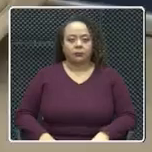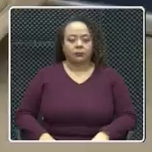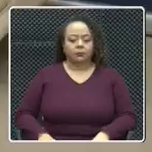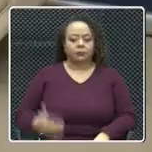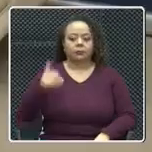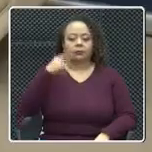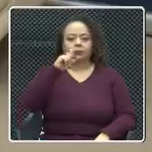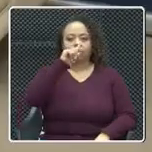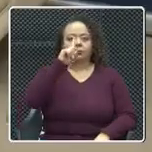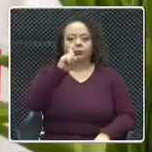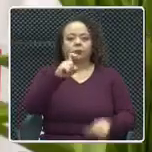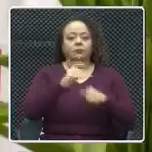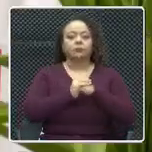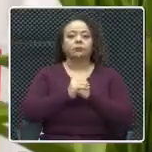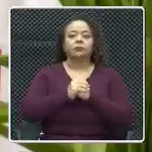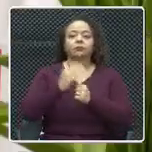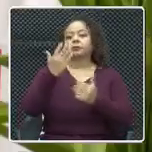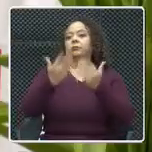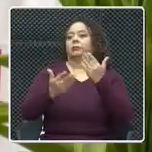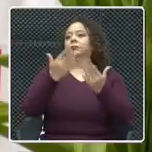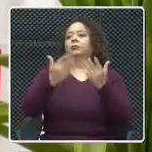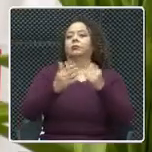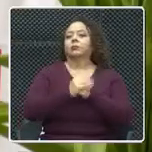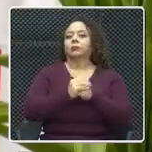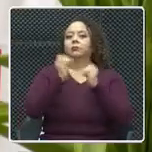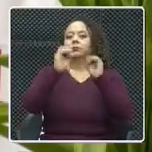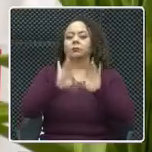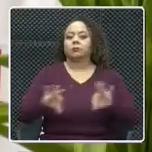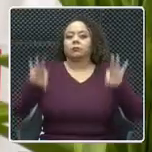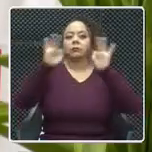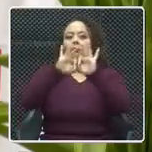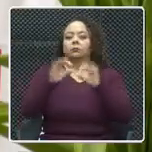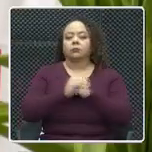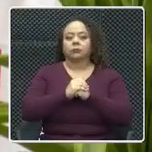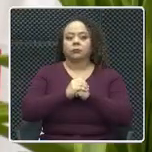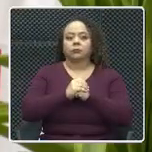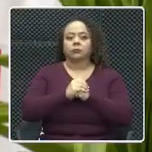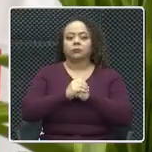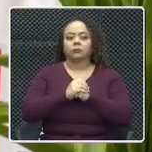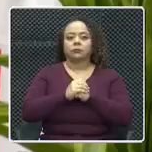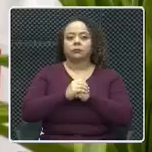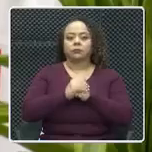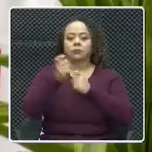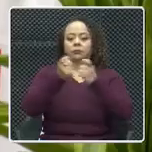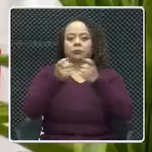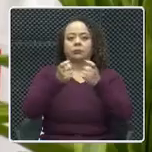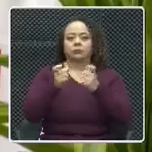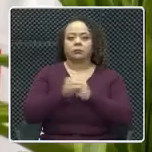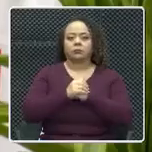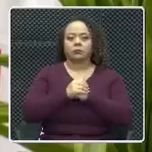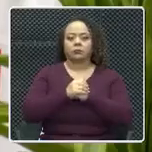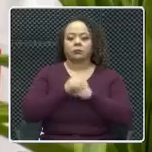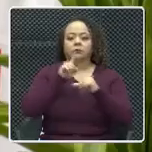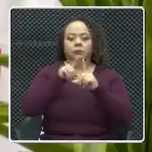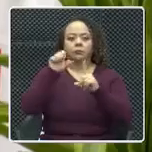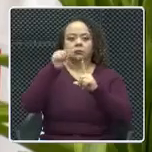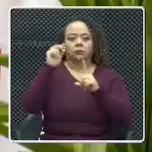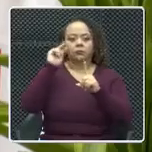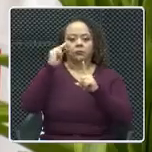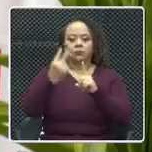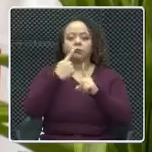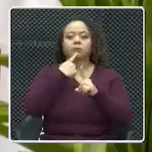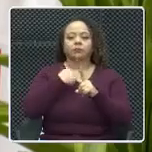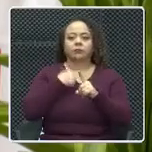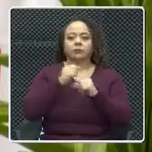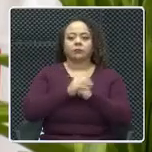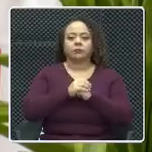Tenemos una preguntita, tal vez, que sería importante manejarla desde otro punto. Nos